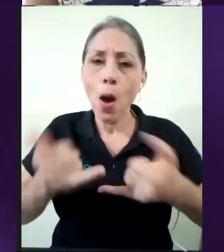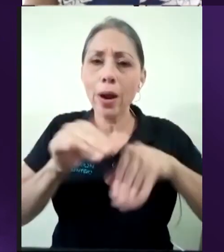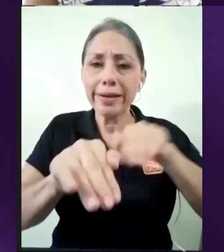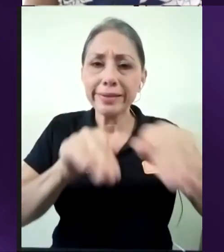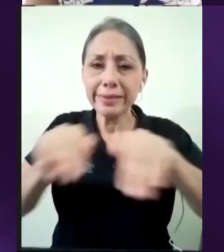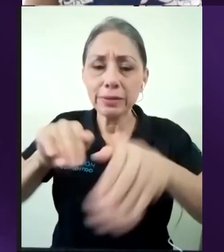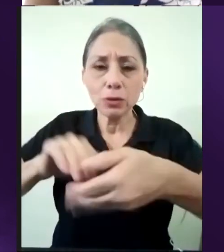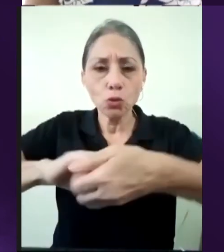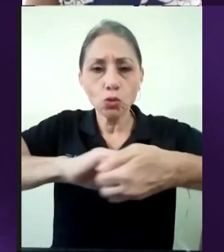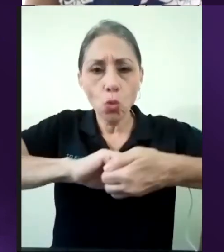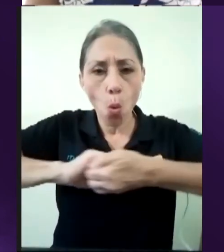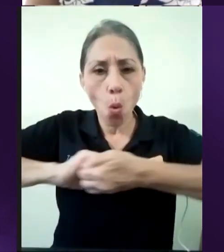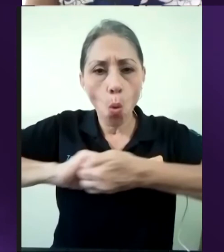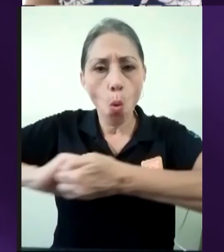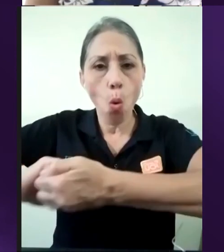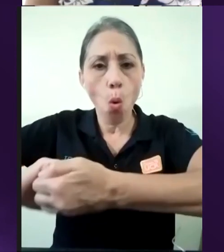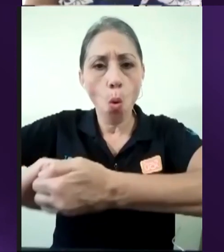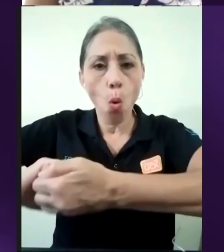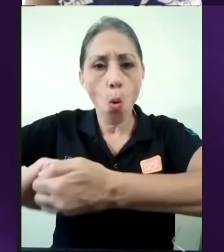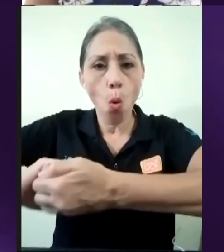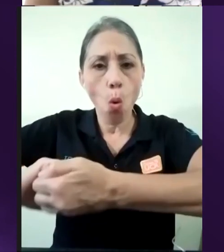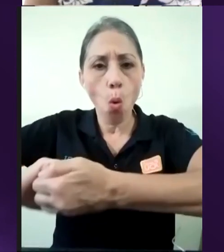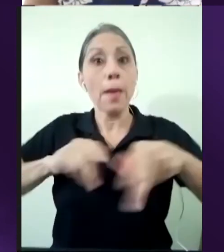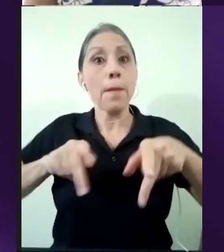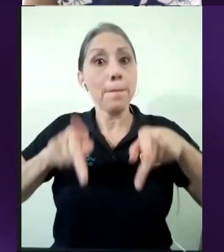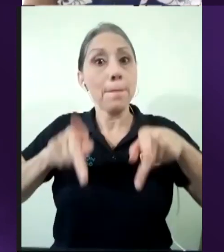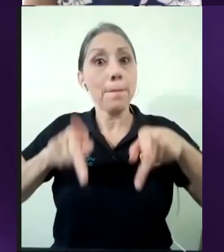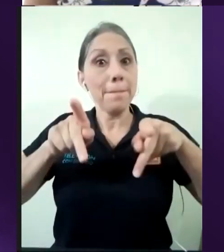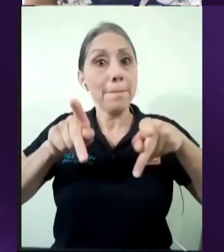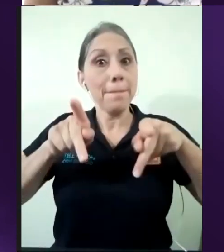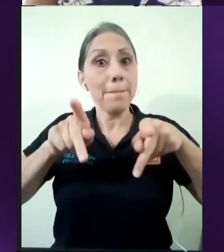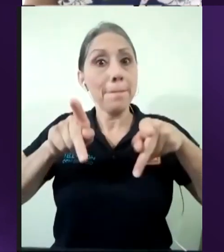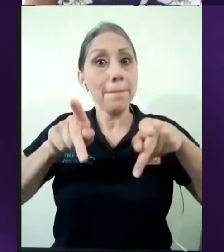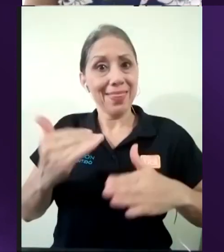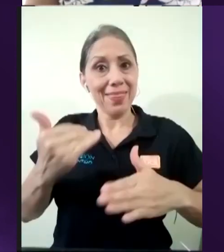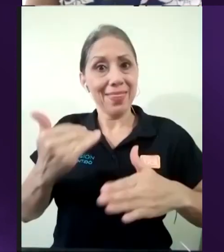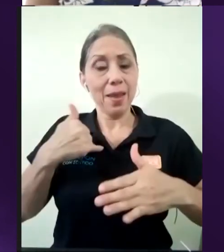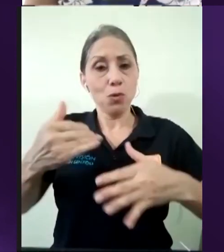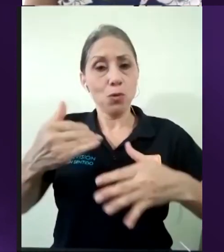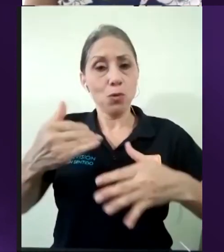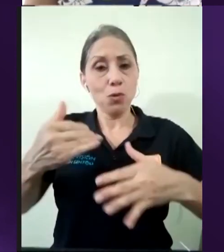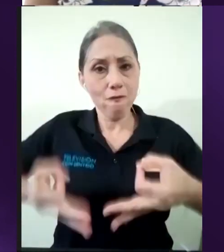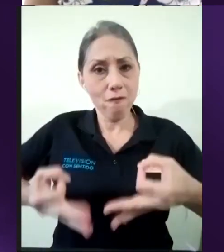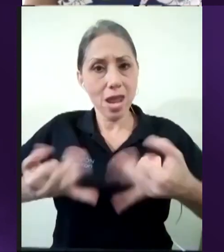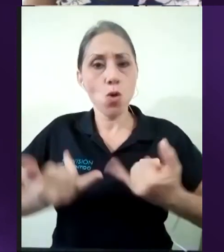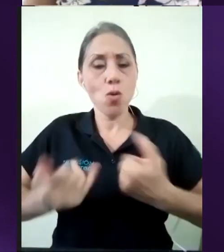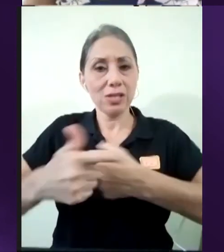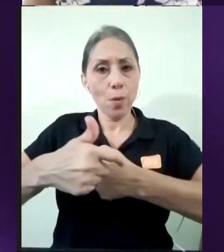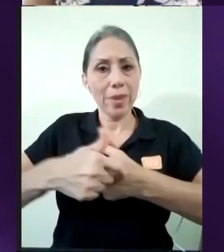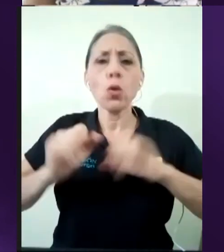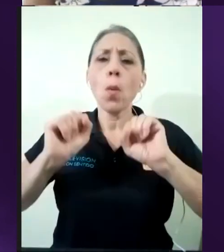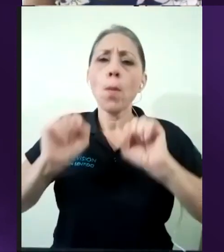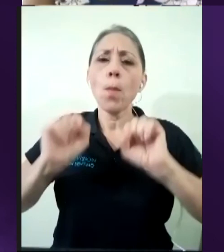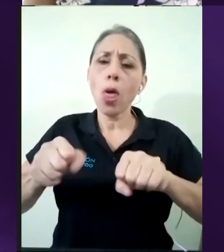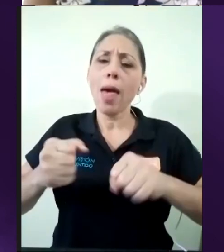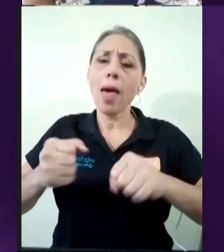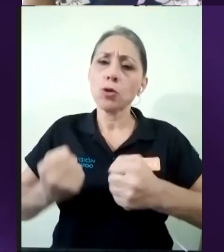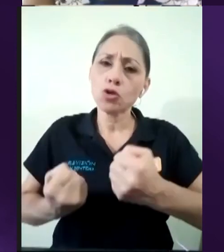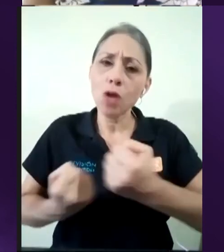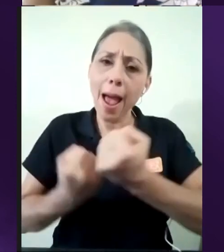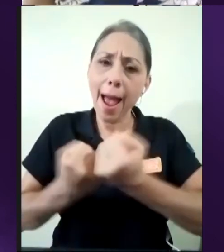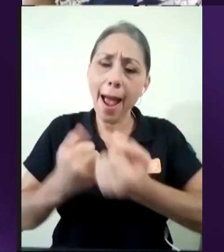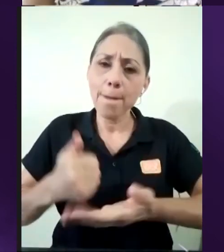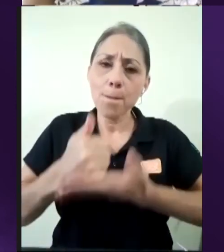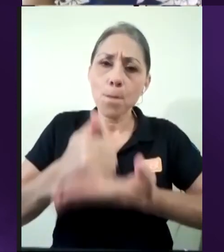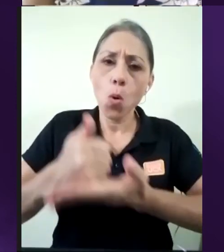de quienes tenemos un trabajo fijo en este momento podamos aportar para aquellas familias que hoy se ven